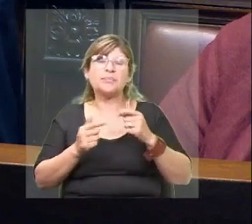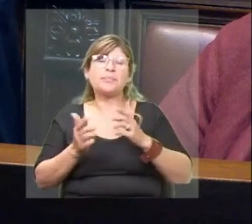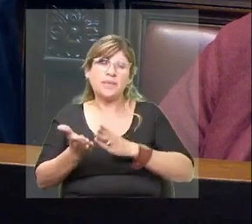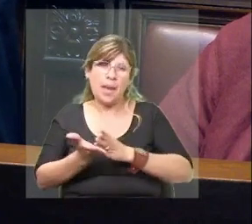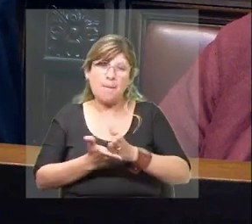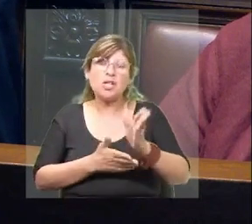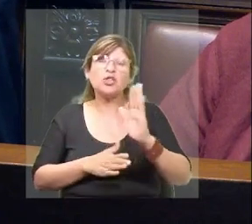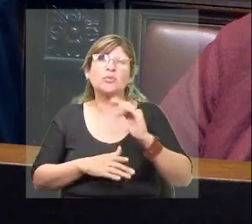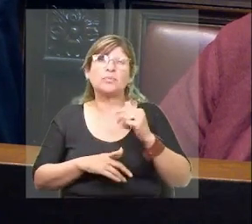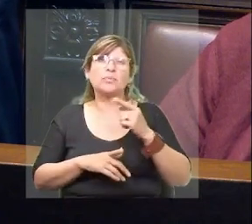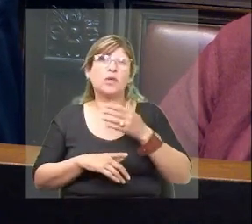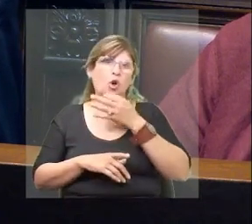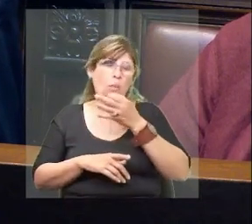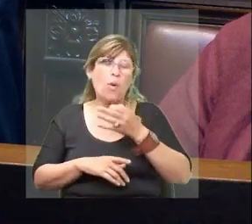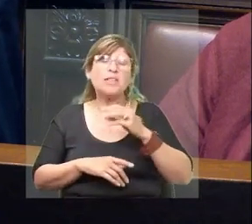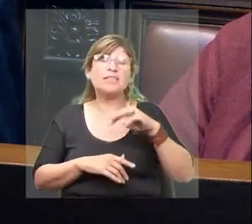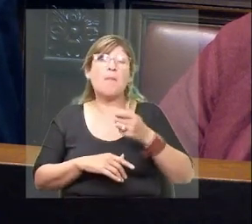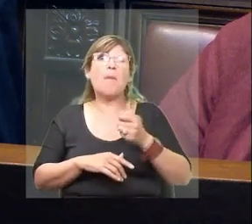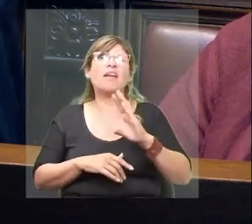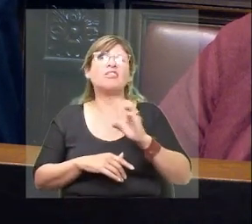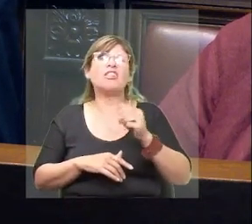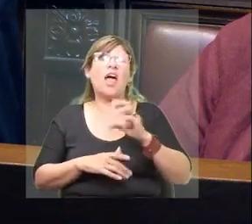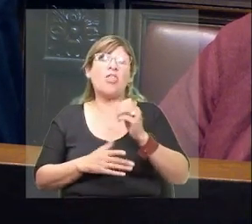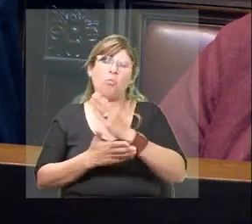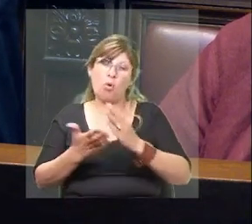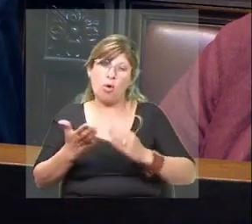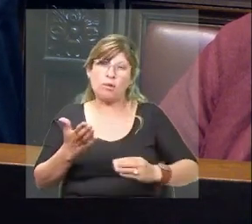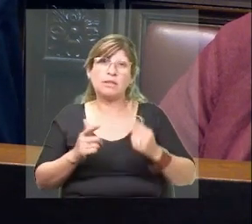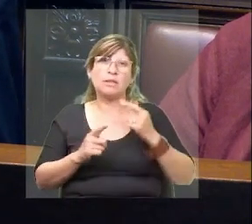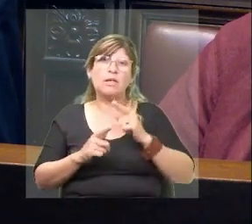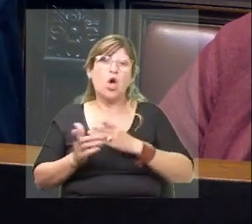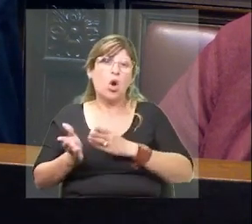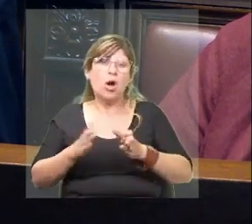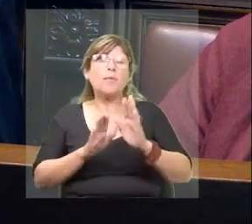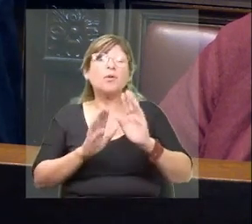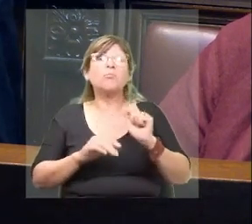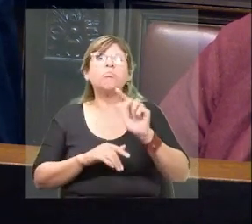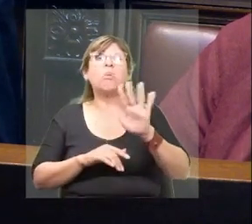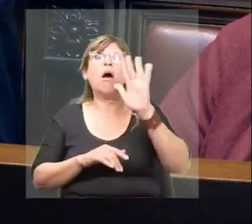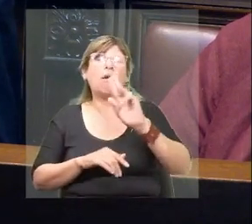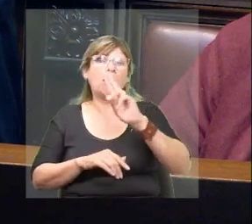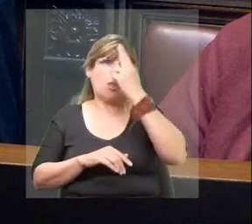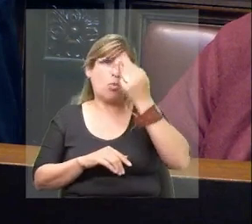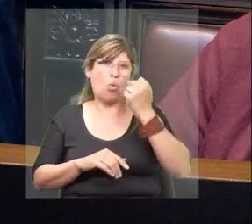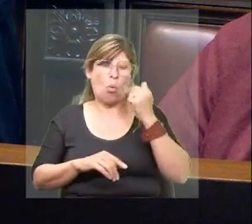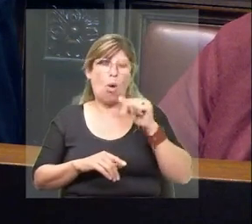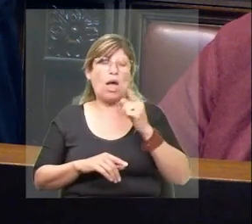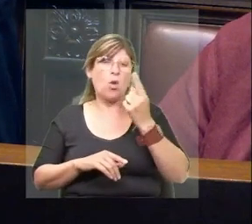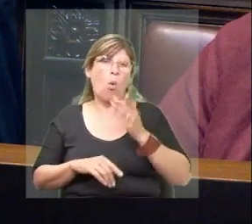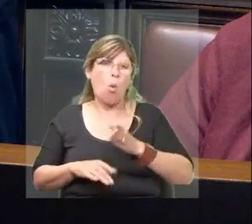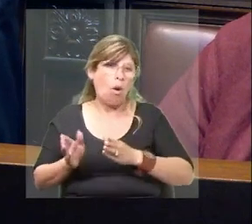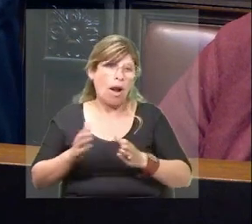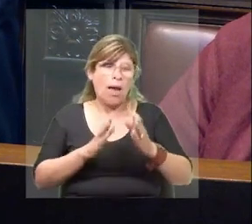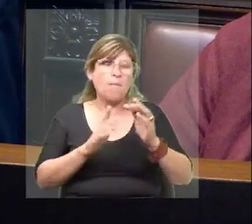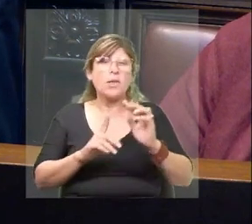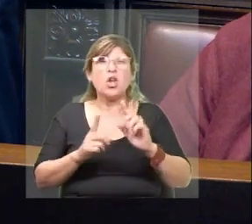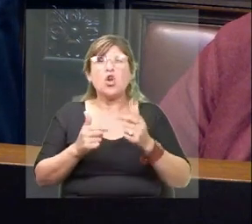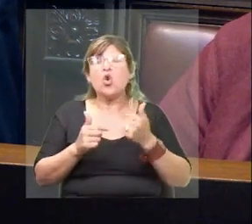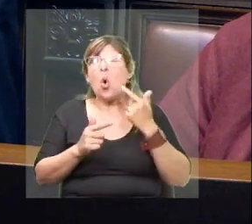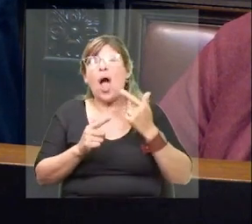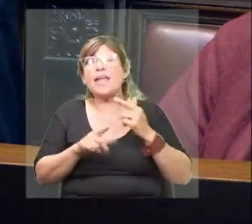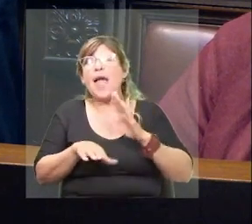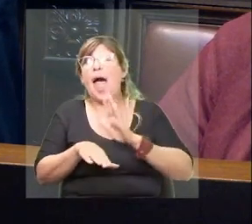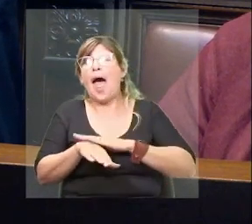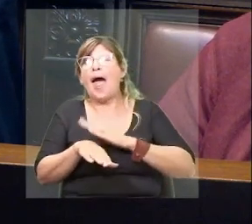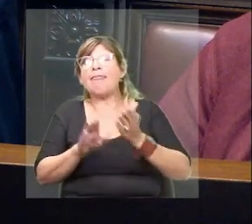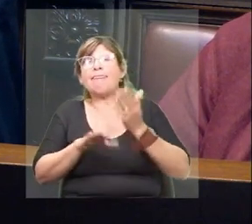andar, como decía Antonio Machado, un camino propio del Uruguay, un camino que no tiene recetas